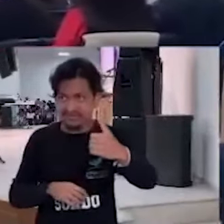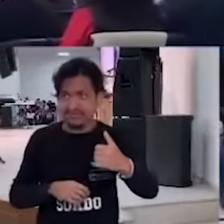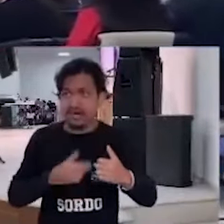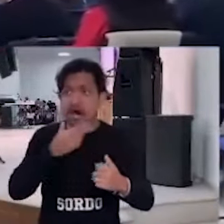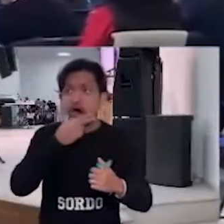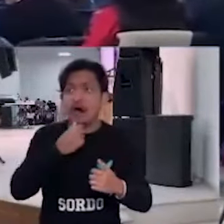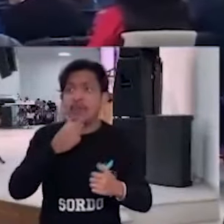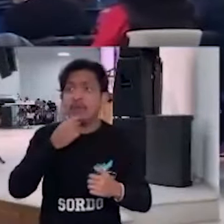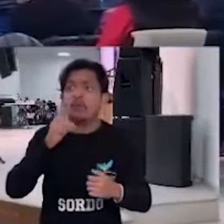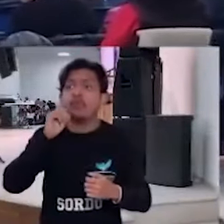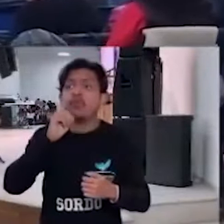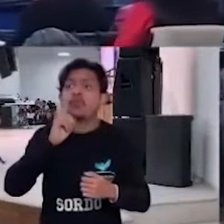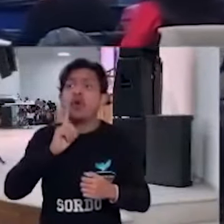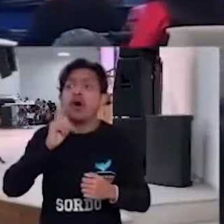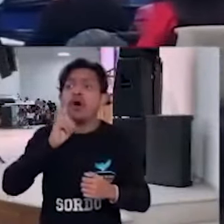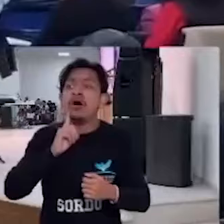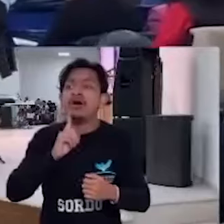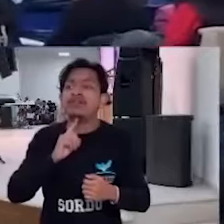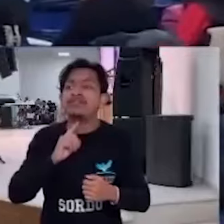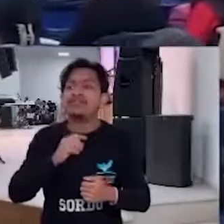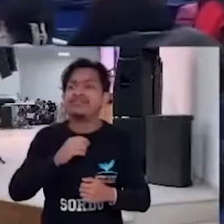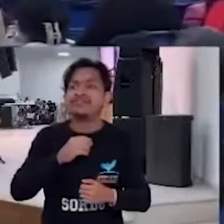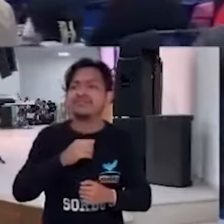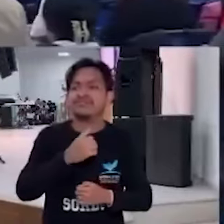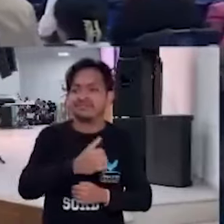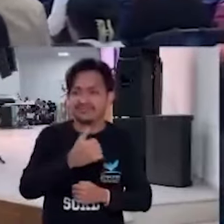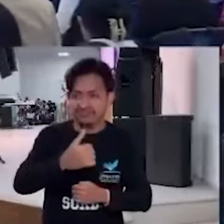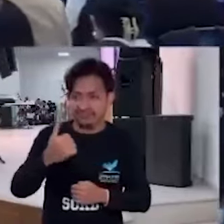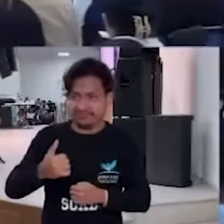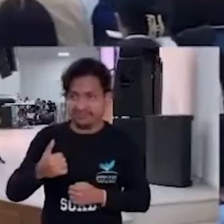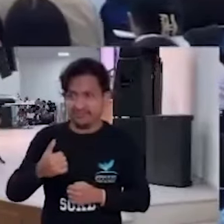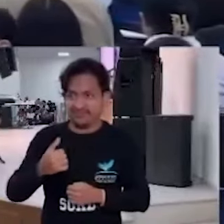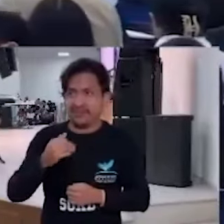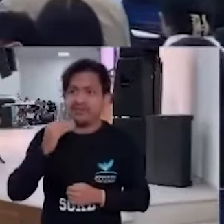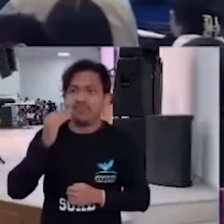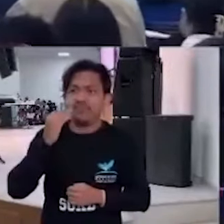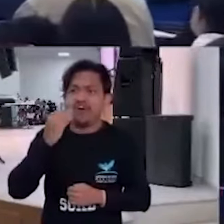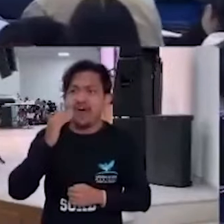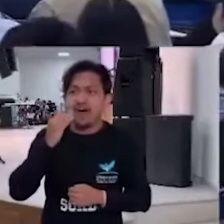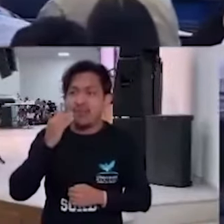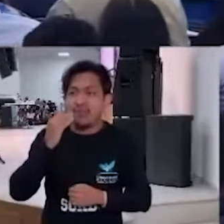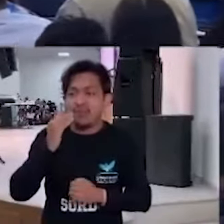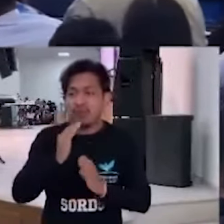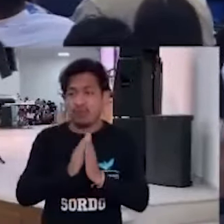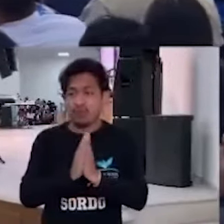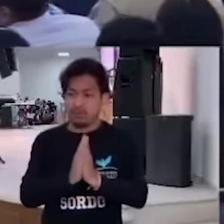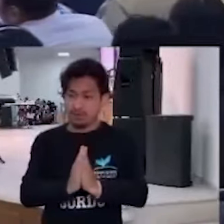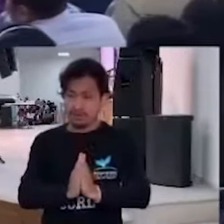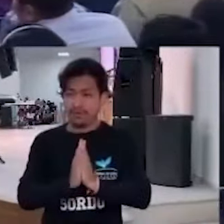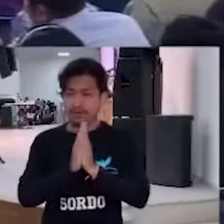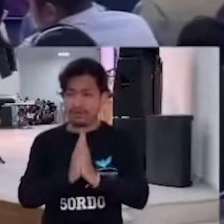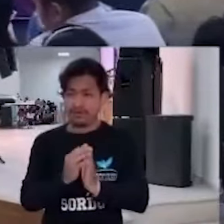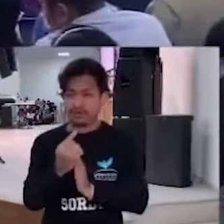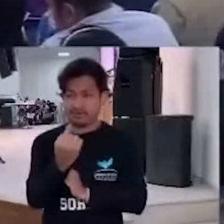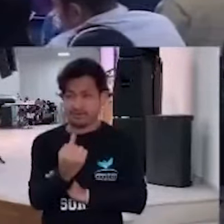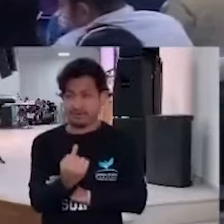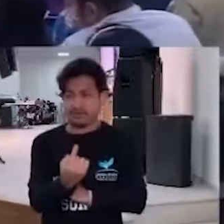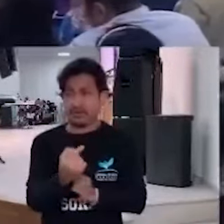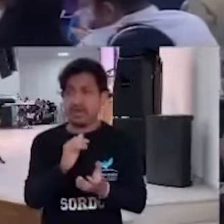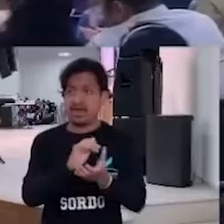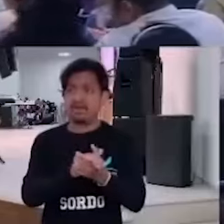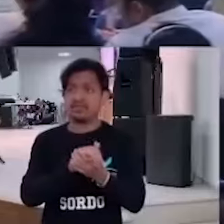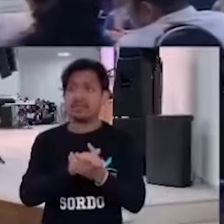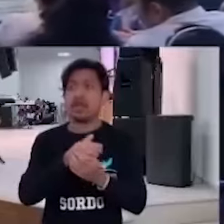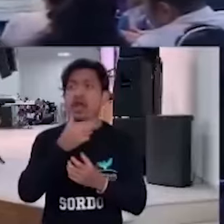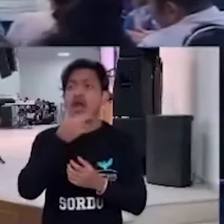un mandamiento. Sí, ese es un consejo que yo les doy. ¿Por qué? Porque así ambos pues van a ver todos los mensajes que